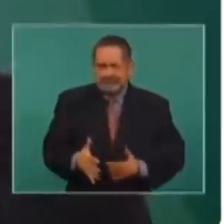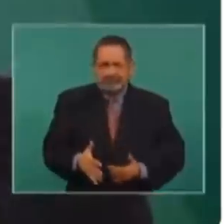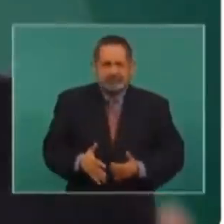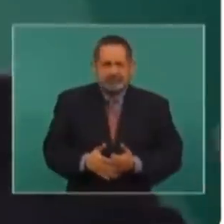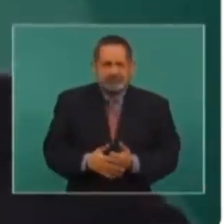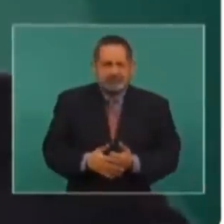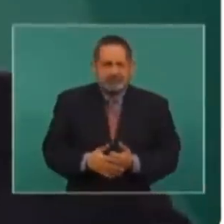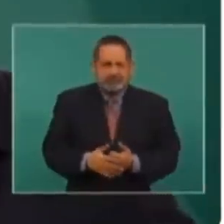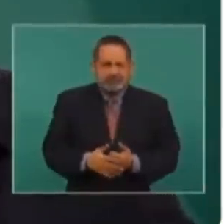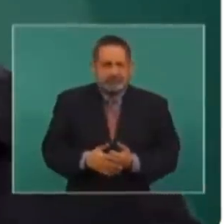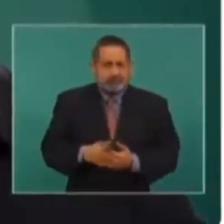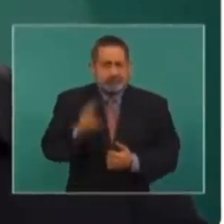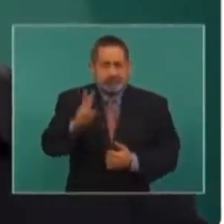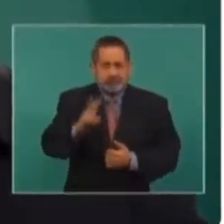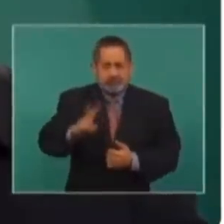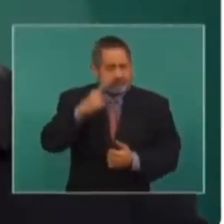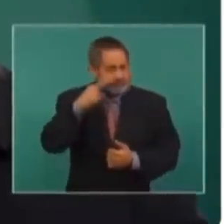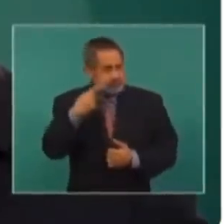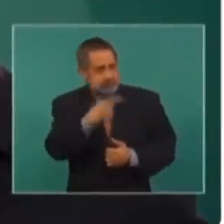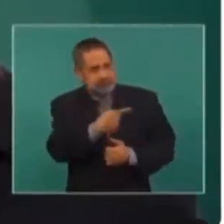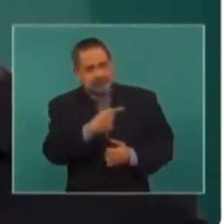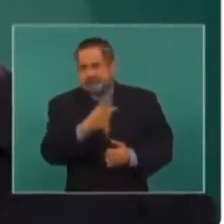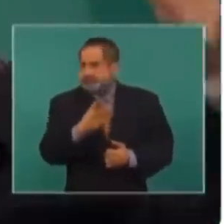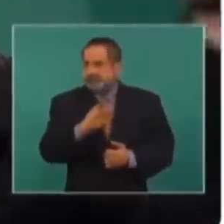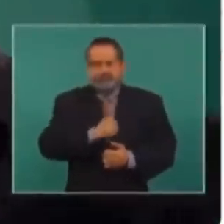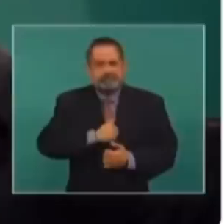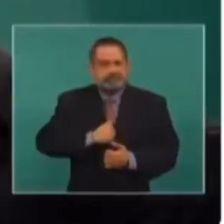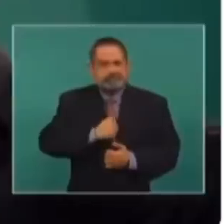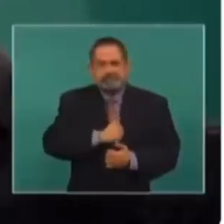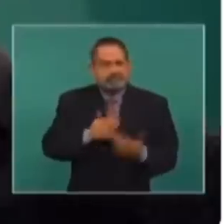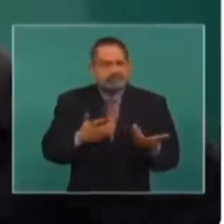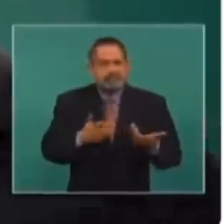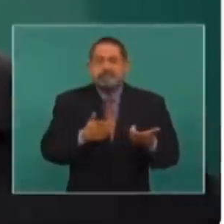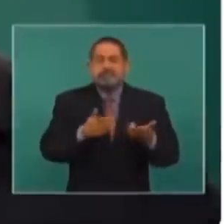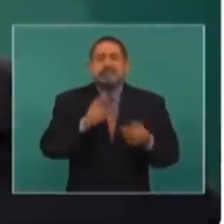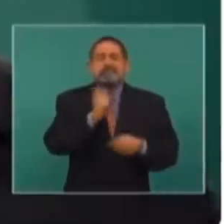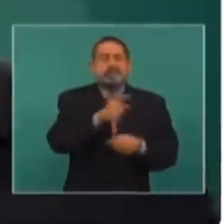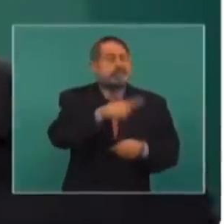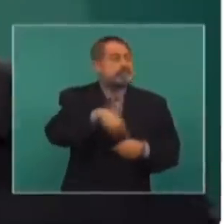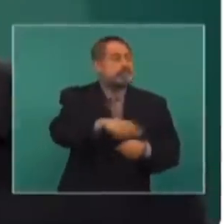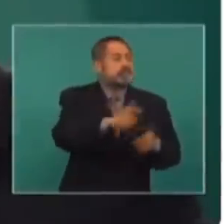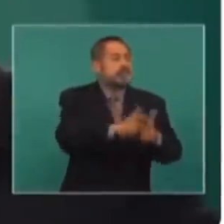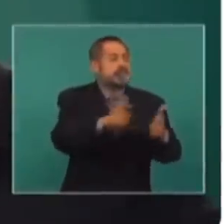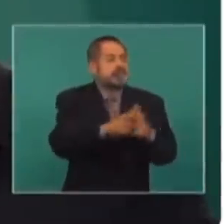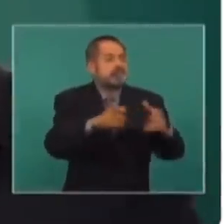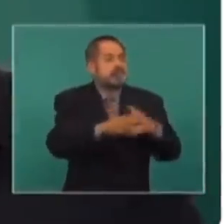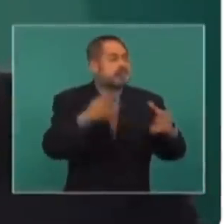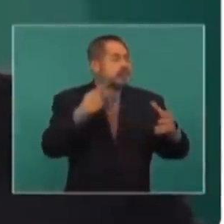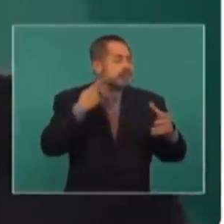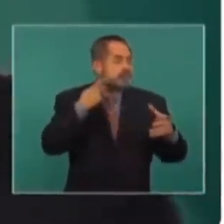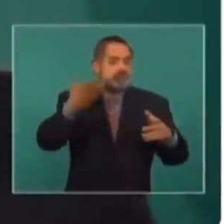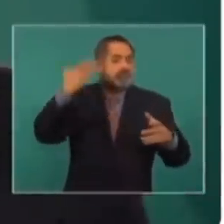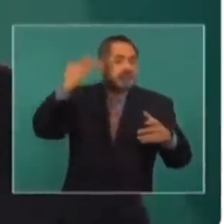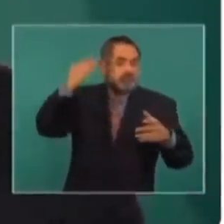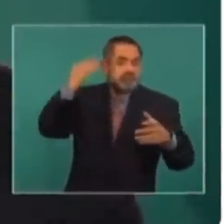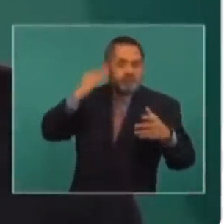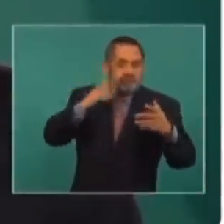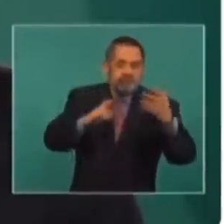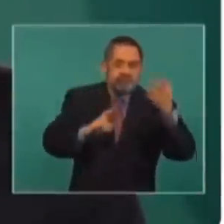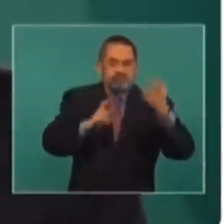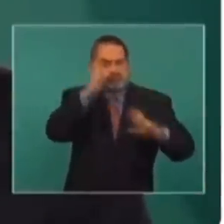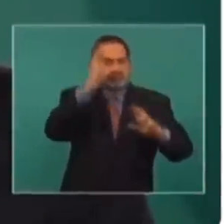es lamentable que un partido que surge de un movimiento revolucionario